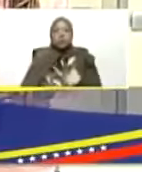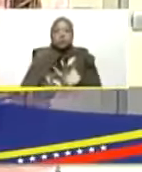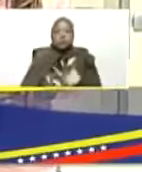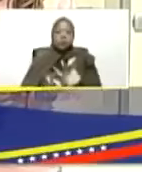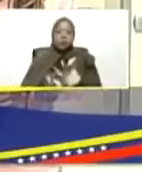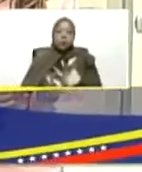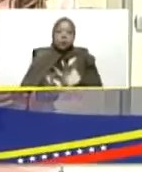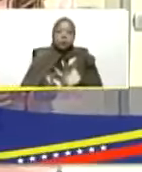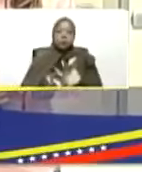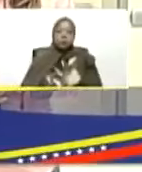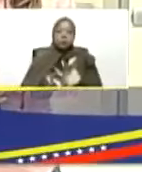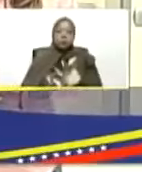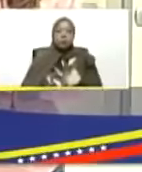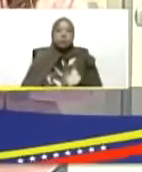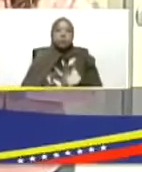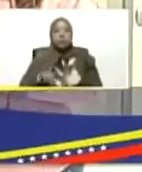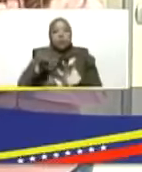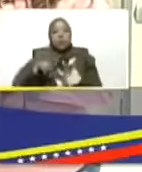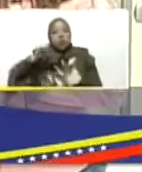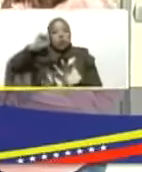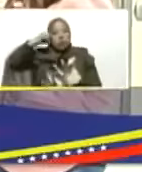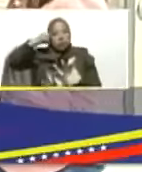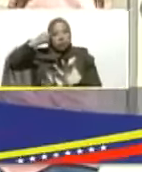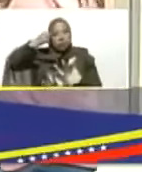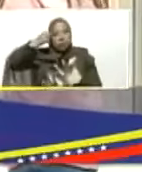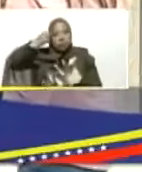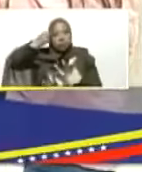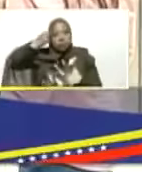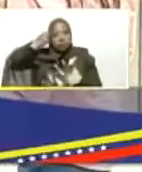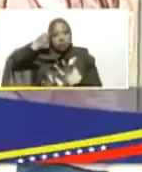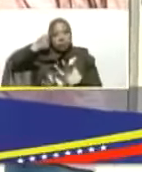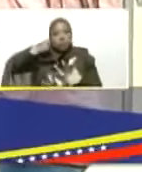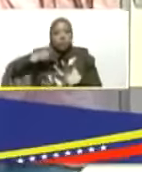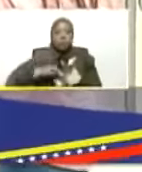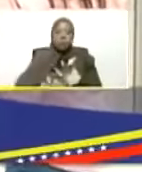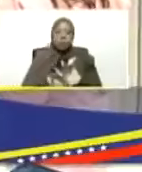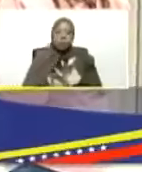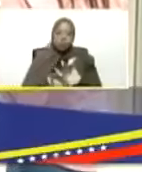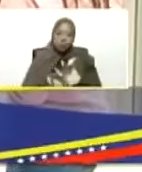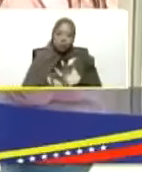Quiero también recordar, Silita, ven a mi lado.